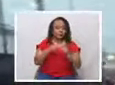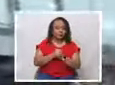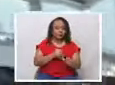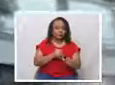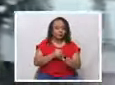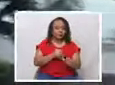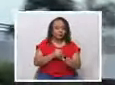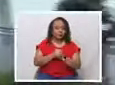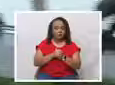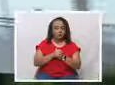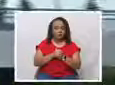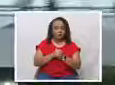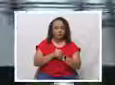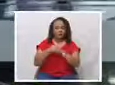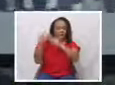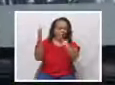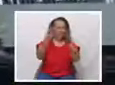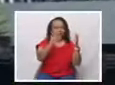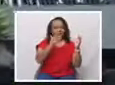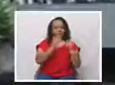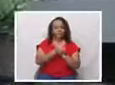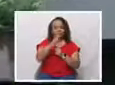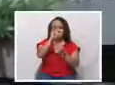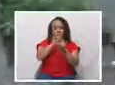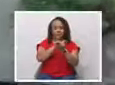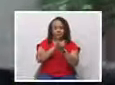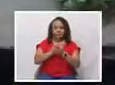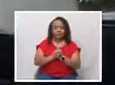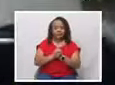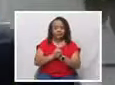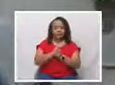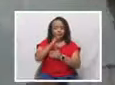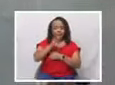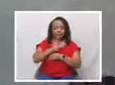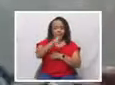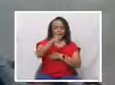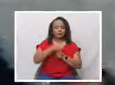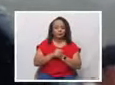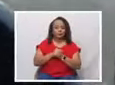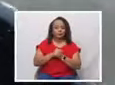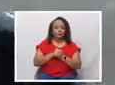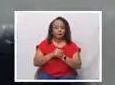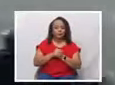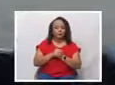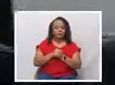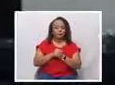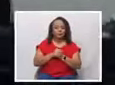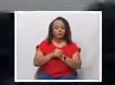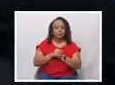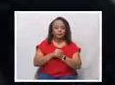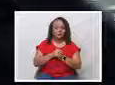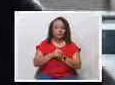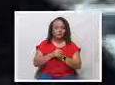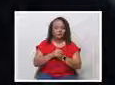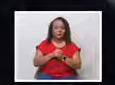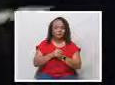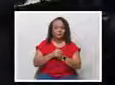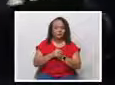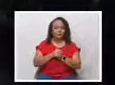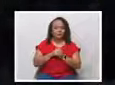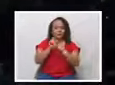personas aplaudiendo, y así será su ruta, su caravana a lo largo de